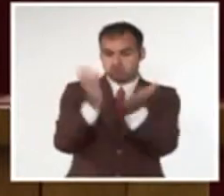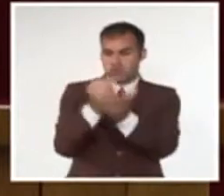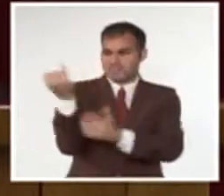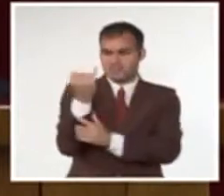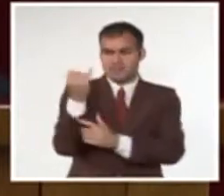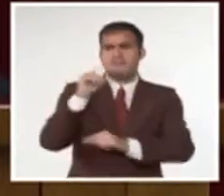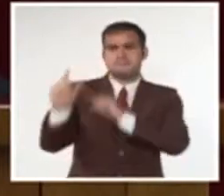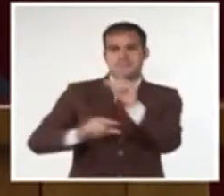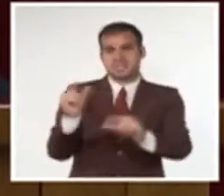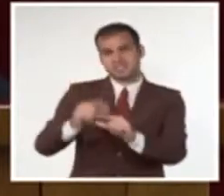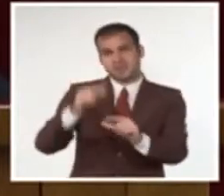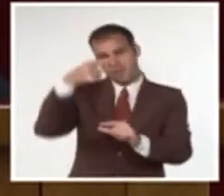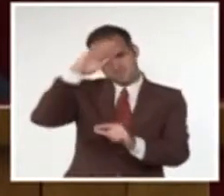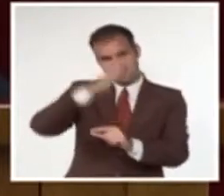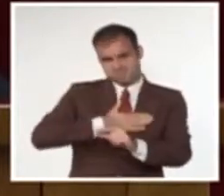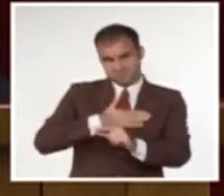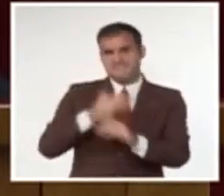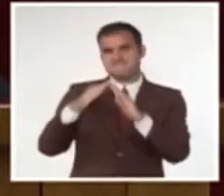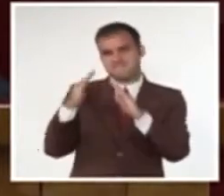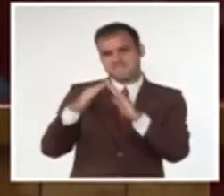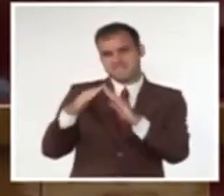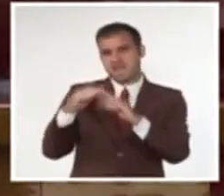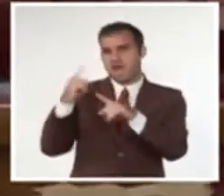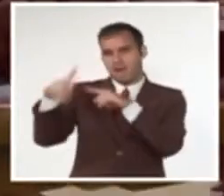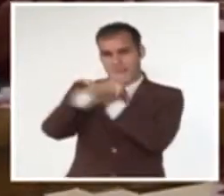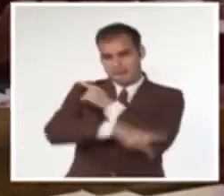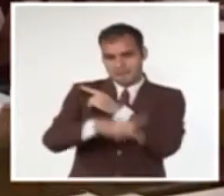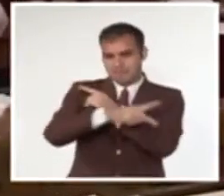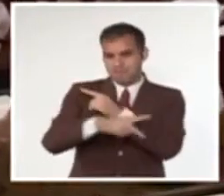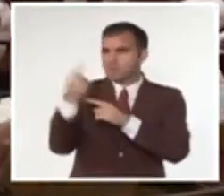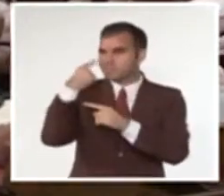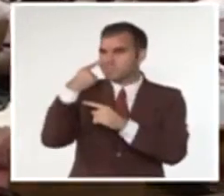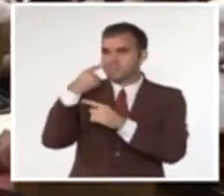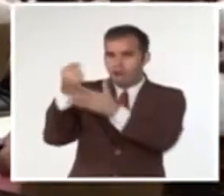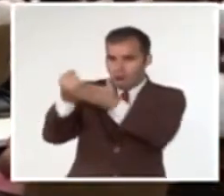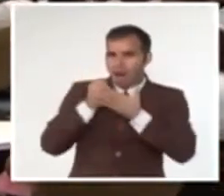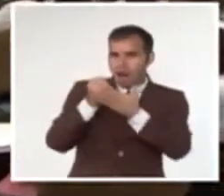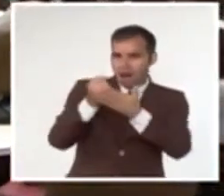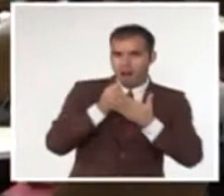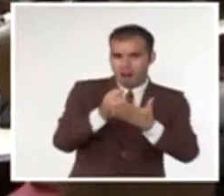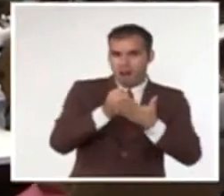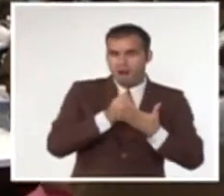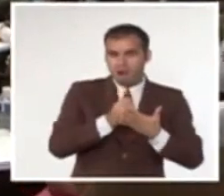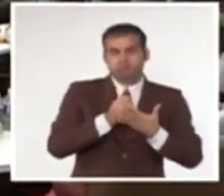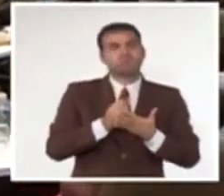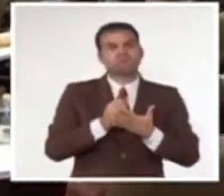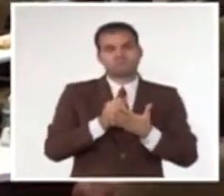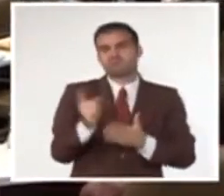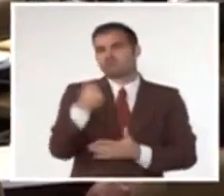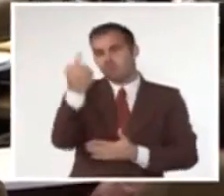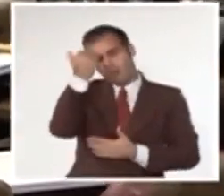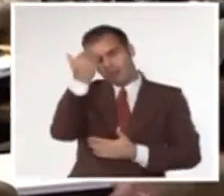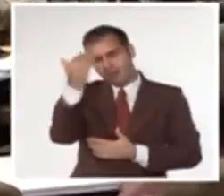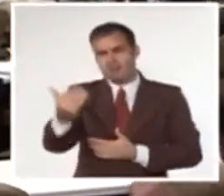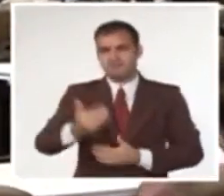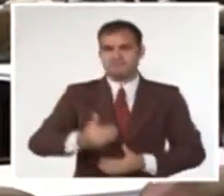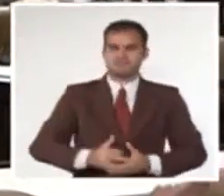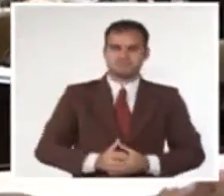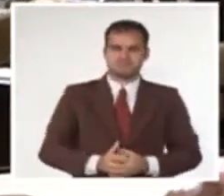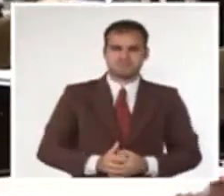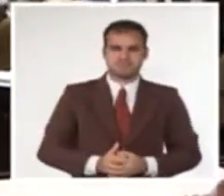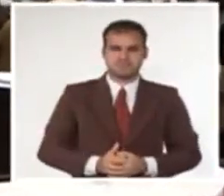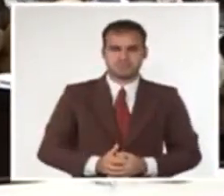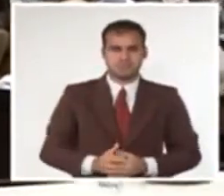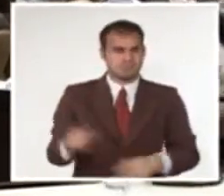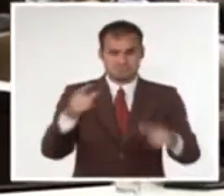cubanos residentes en el exterior y amigos solidarios alrededor del mundo, en especial en los Estados